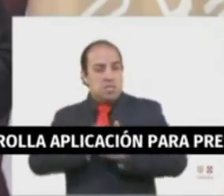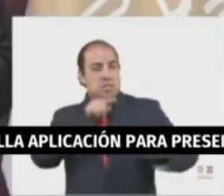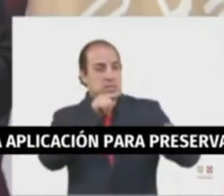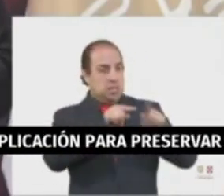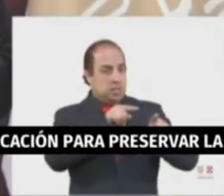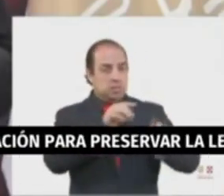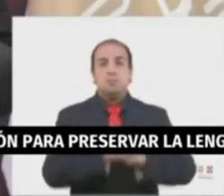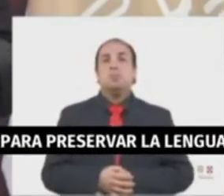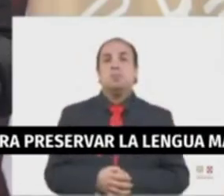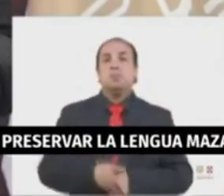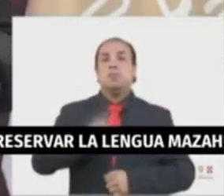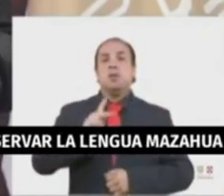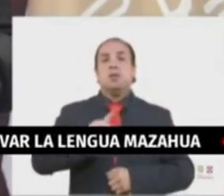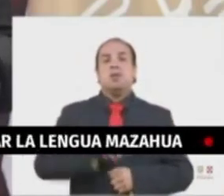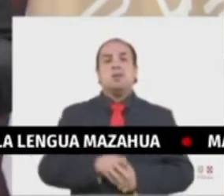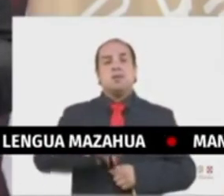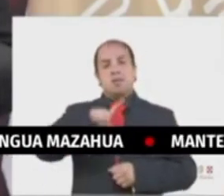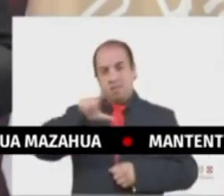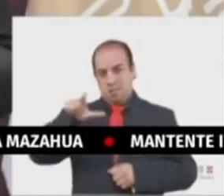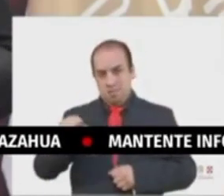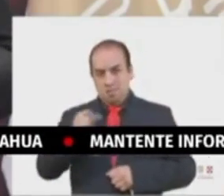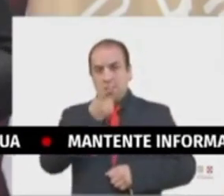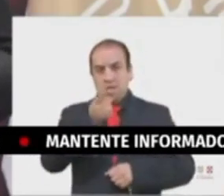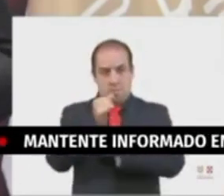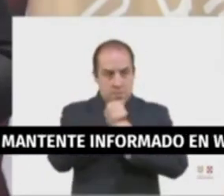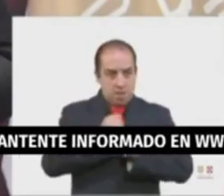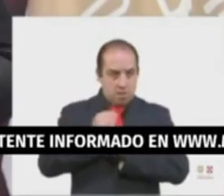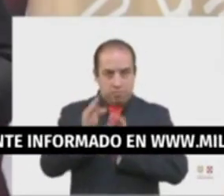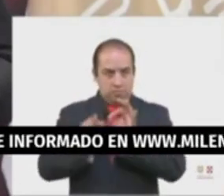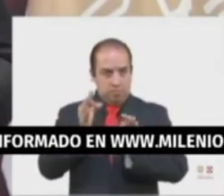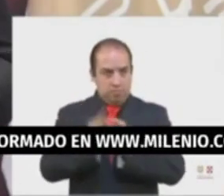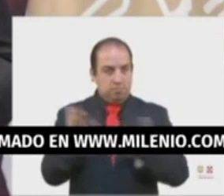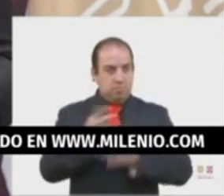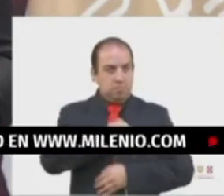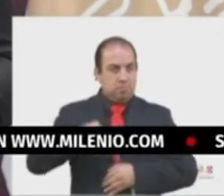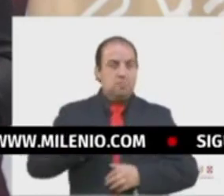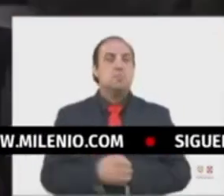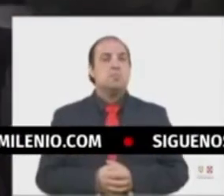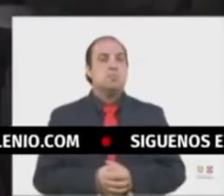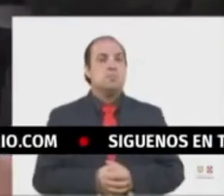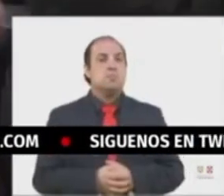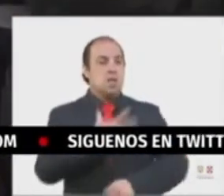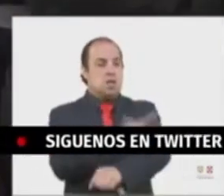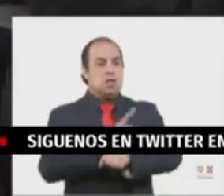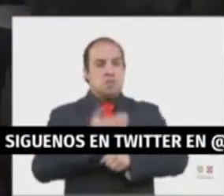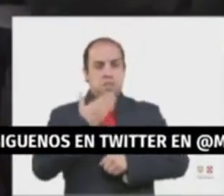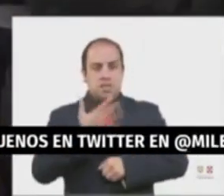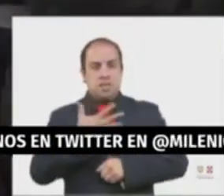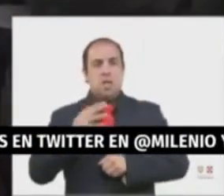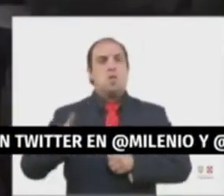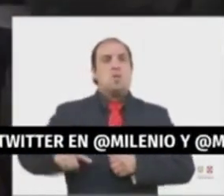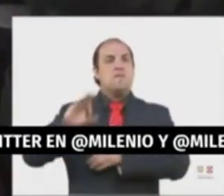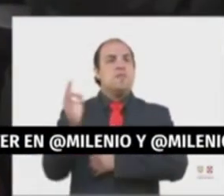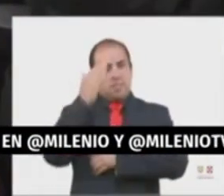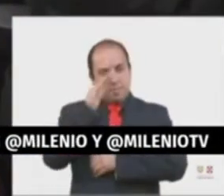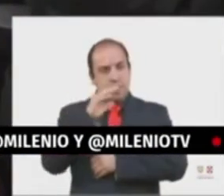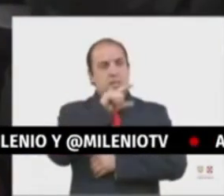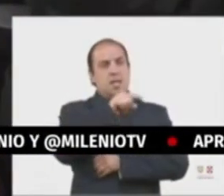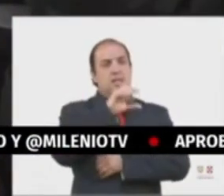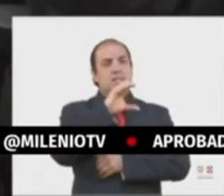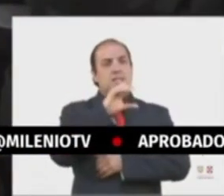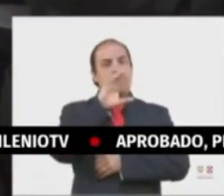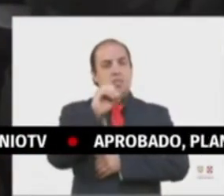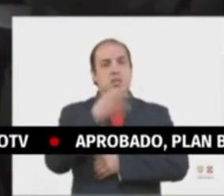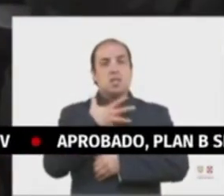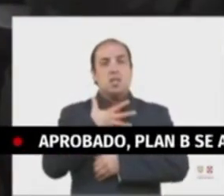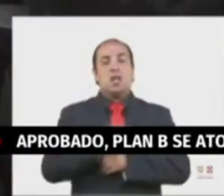este ataque, etcétera. Pero lo darán ya las investigaciones muy puntuales y concretas que hagamos. Con esta buena coordinación que tienen con el gobierno federal, ¿saber si Ciro